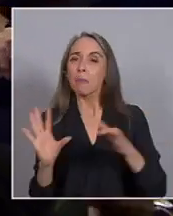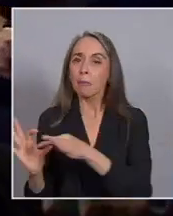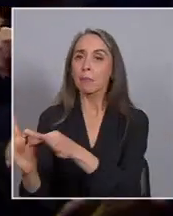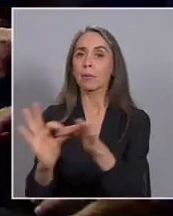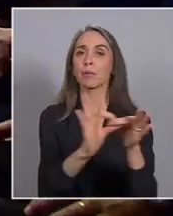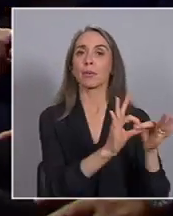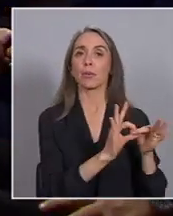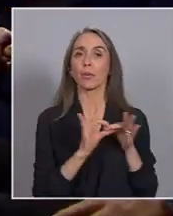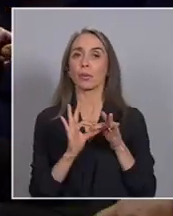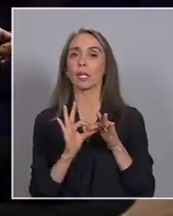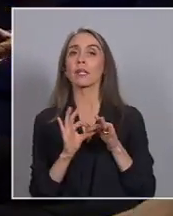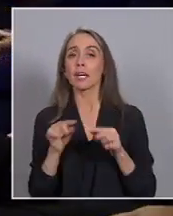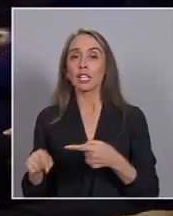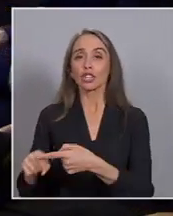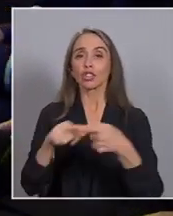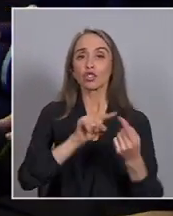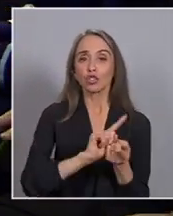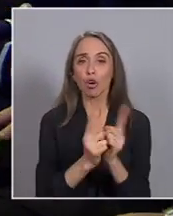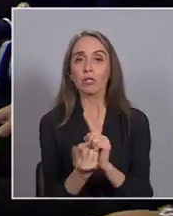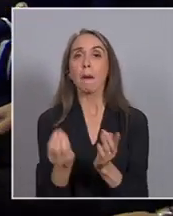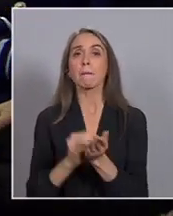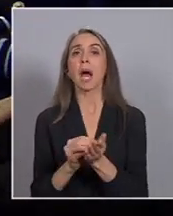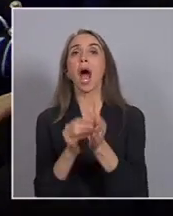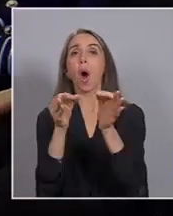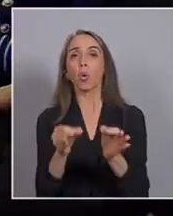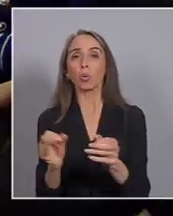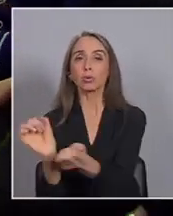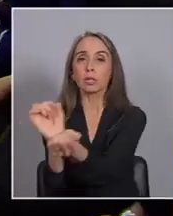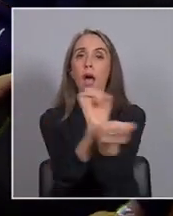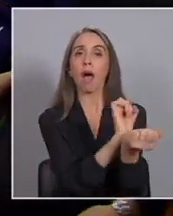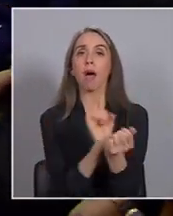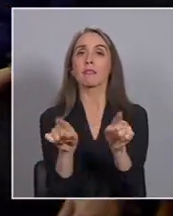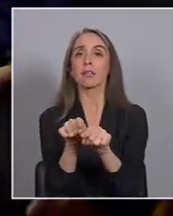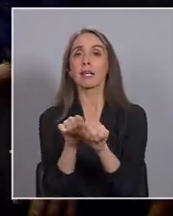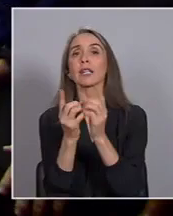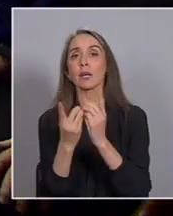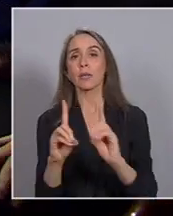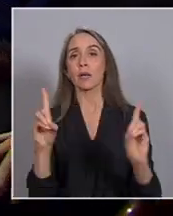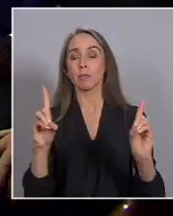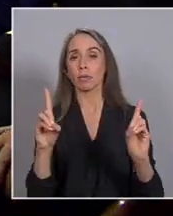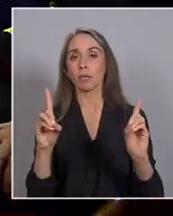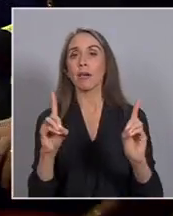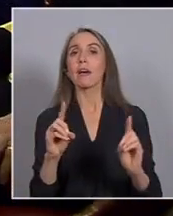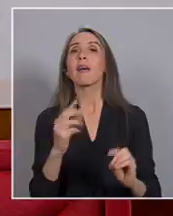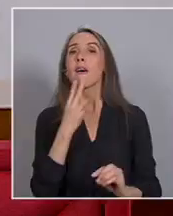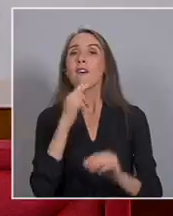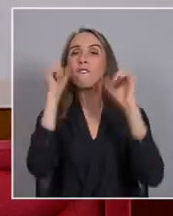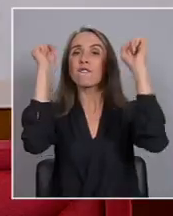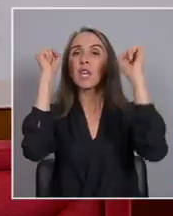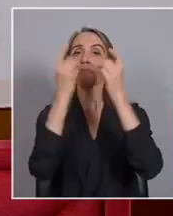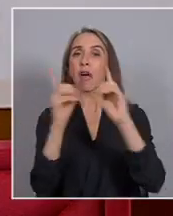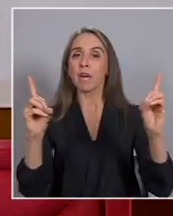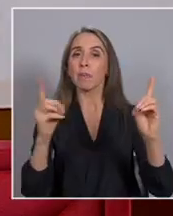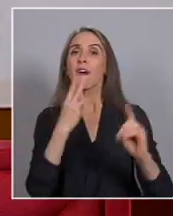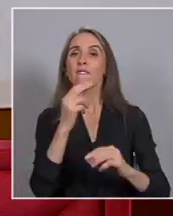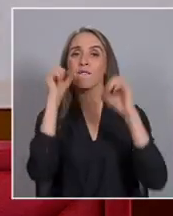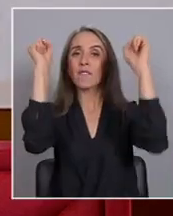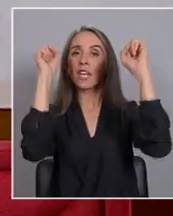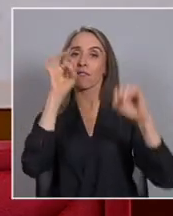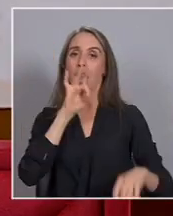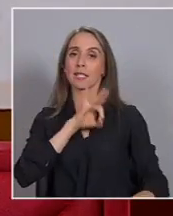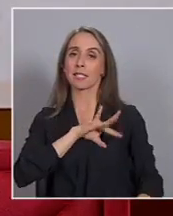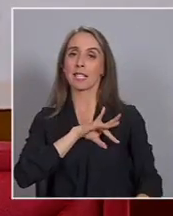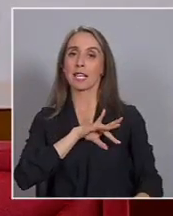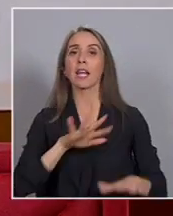construir esta sociedad más justa, fraterna y democrática. ¡Que viva la democracia y que viva Chile!